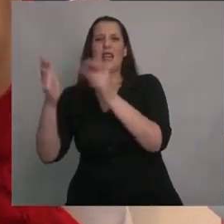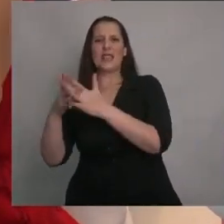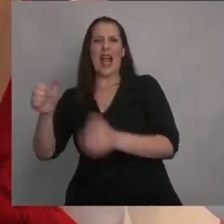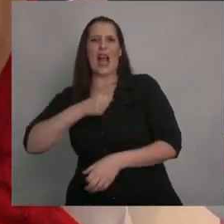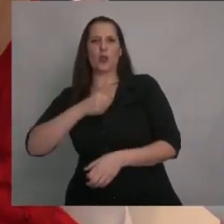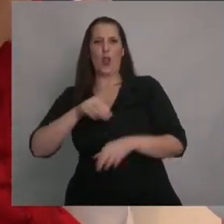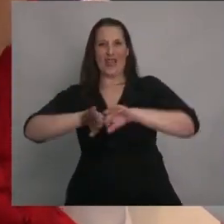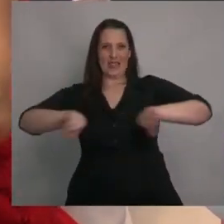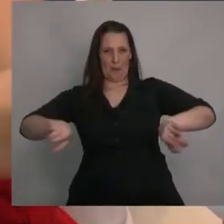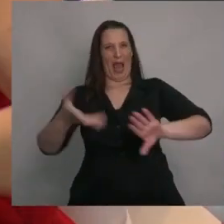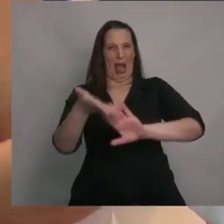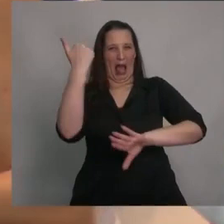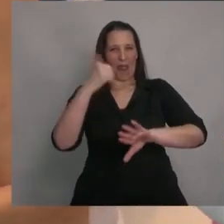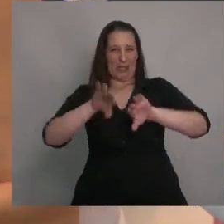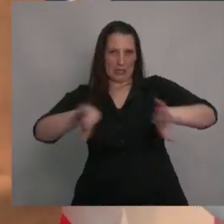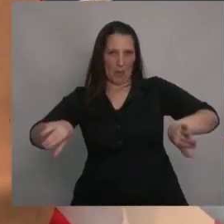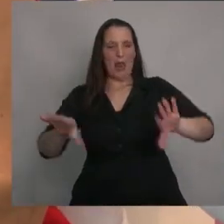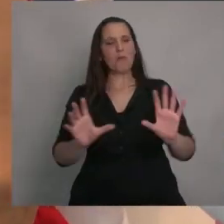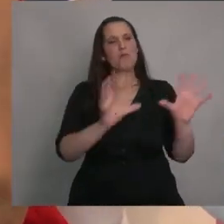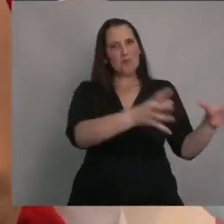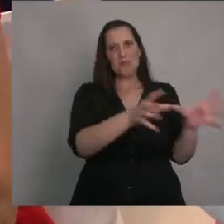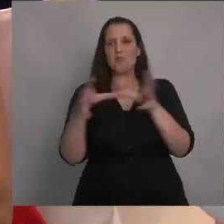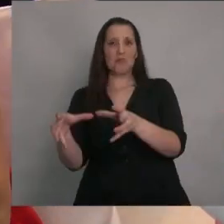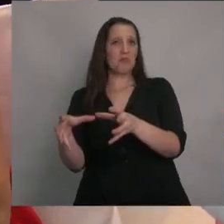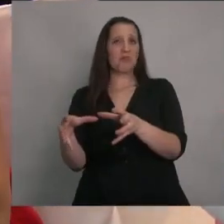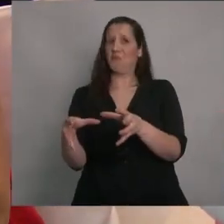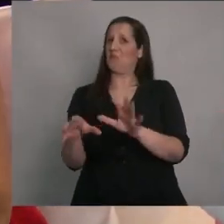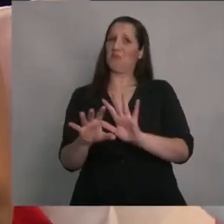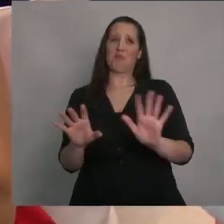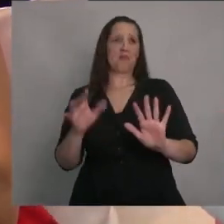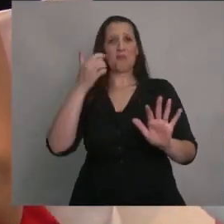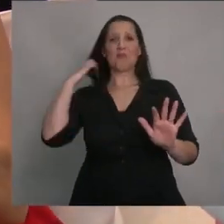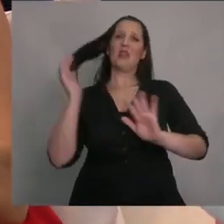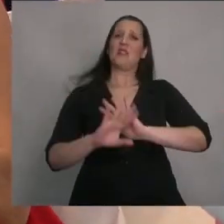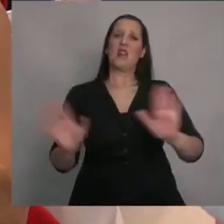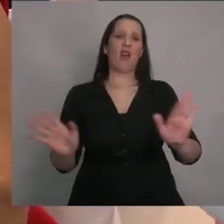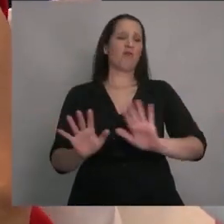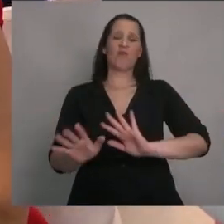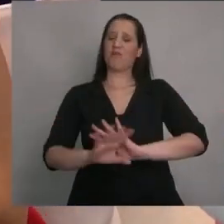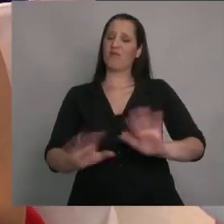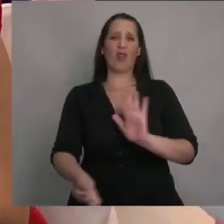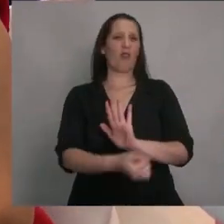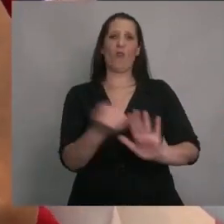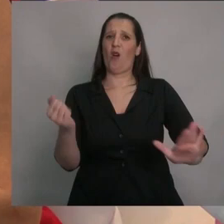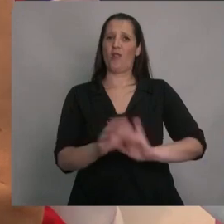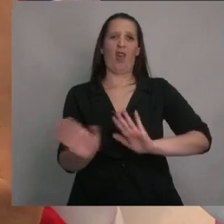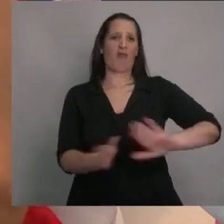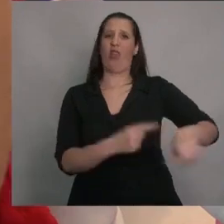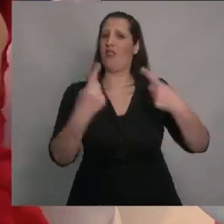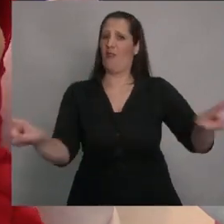reforma, los protestantes y los católicos, se ha desplazado a otro lugar y marca otra